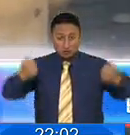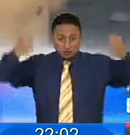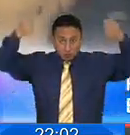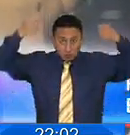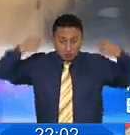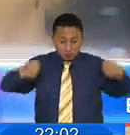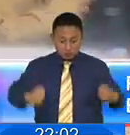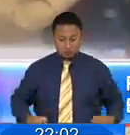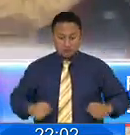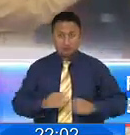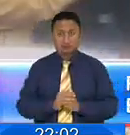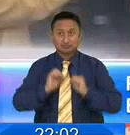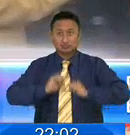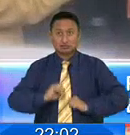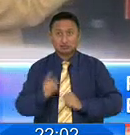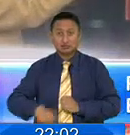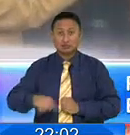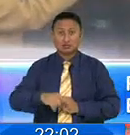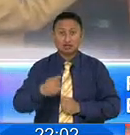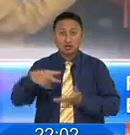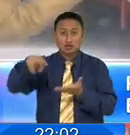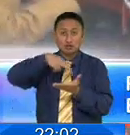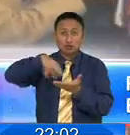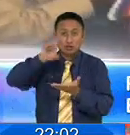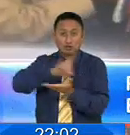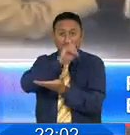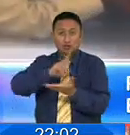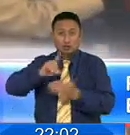mientras realizaban danzas y ritos.